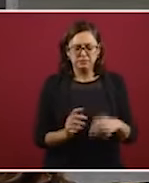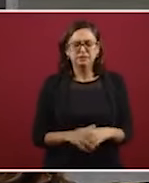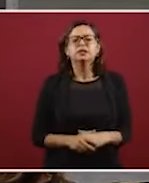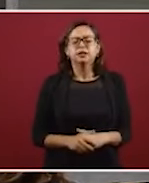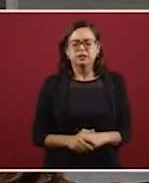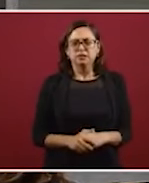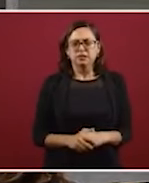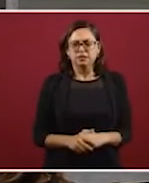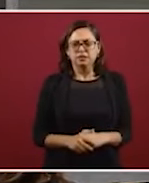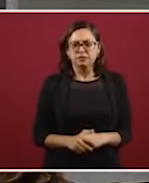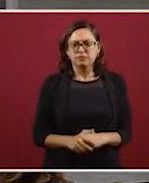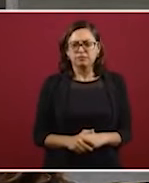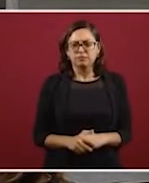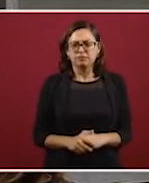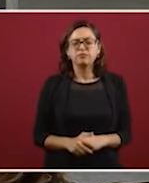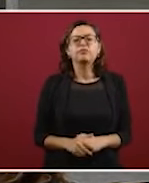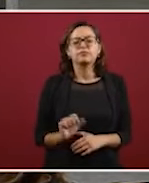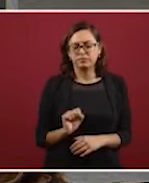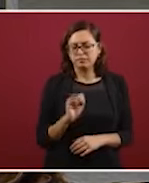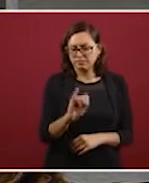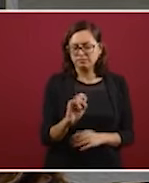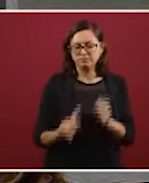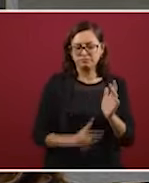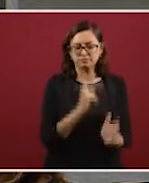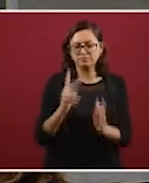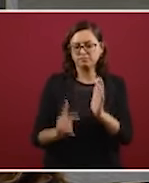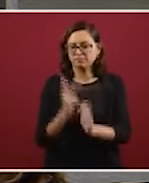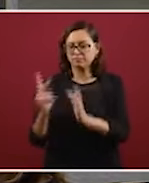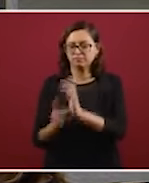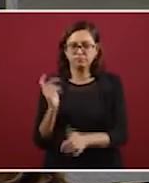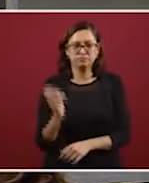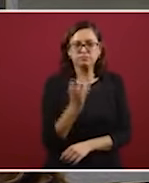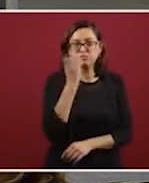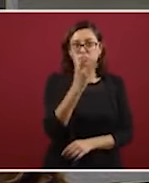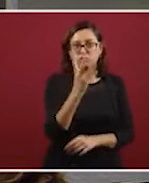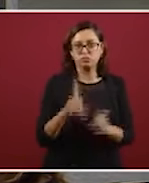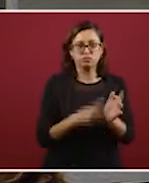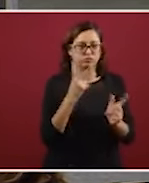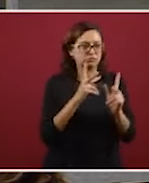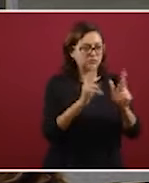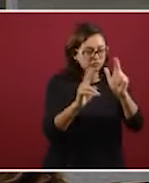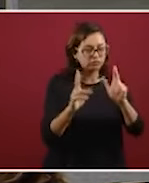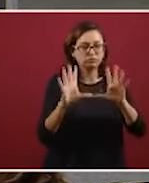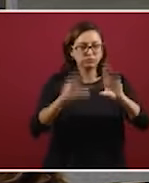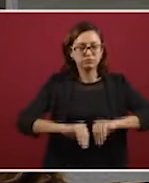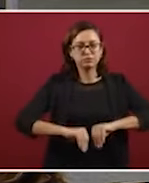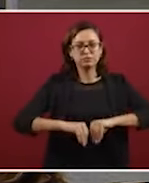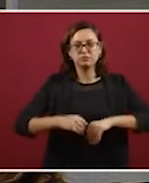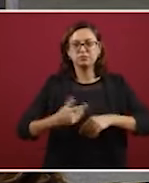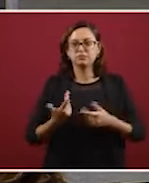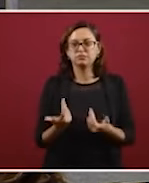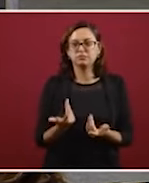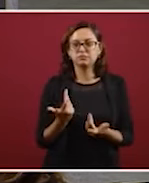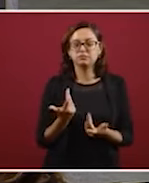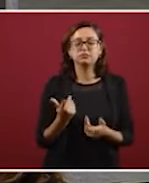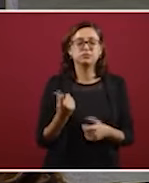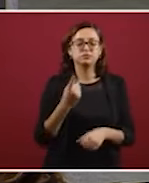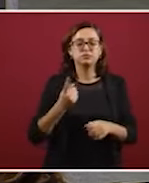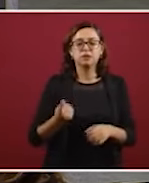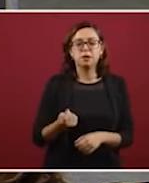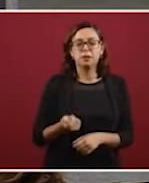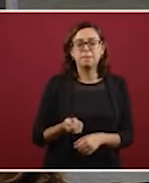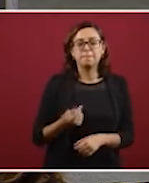habido 4 cortes, interrupciones de la transmisión, pero todas son atribuibles a… La primera fue una situación de… se fue un apagón de